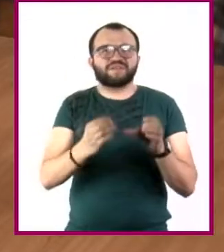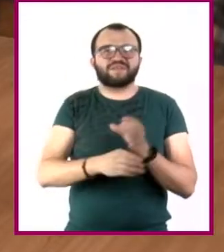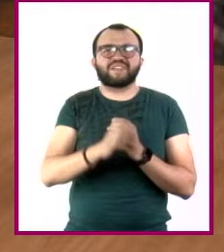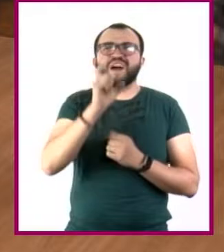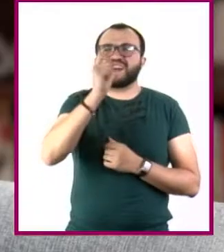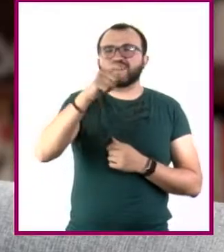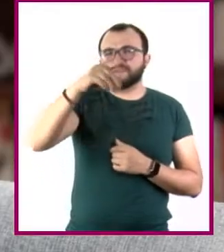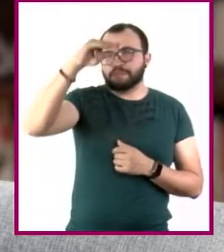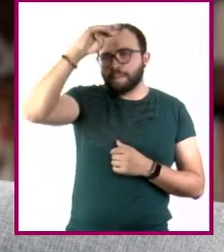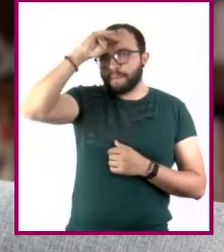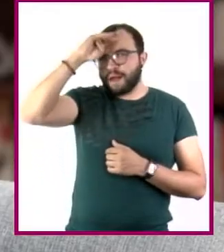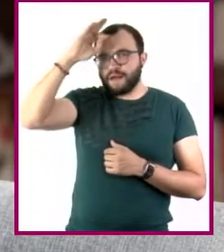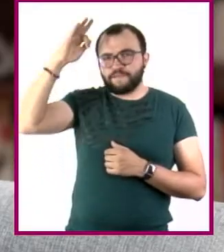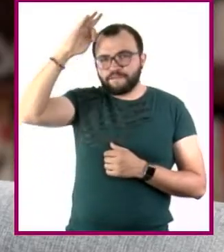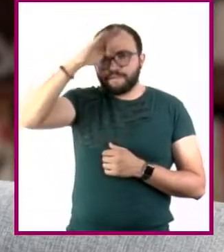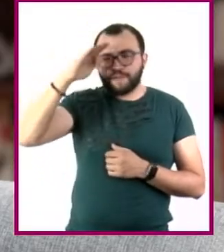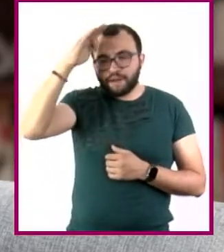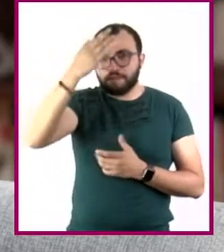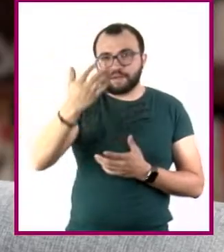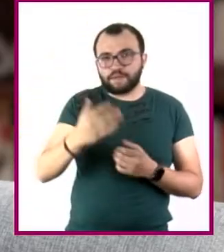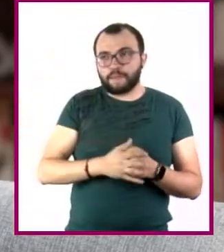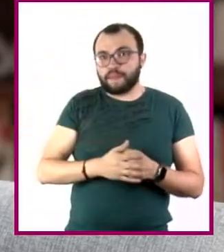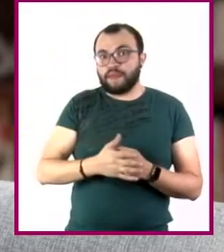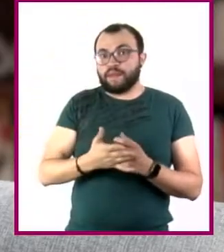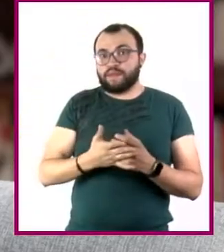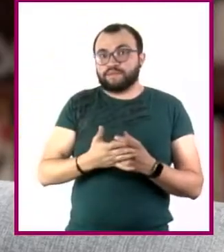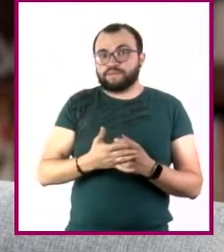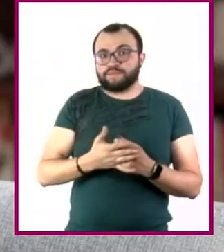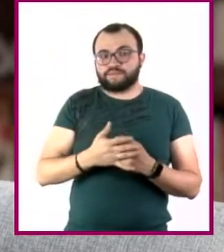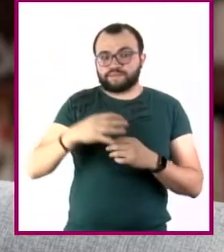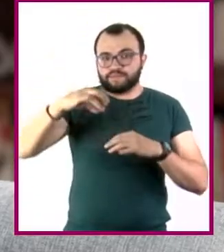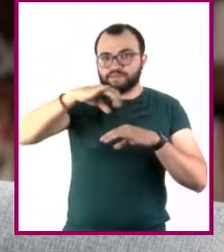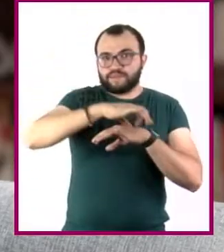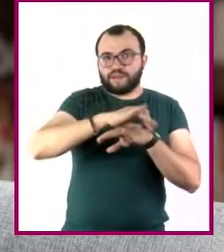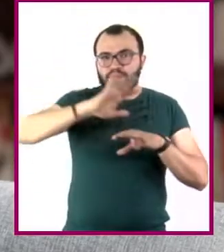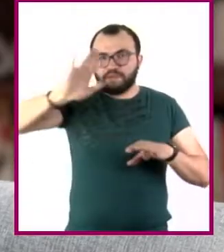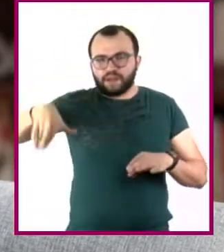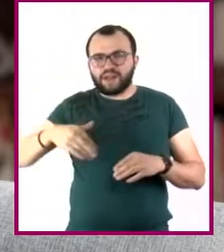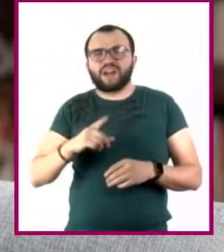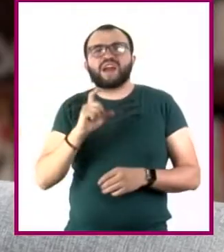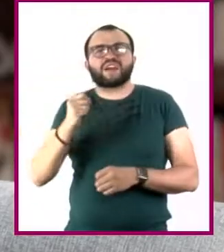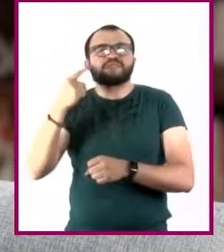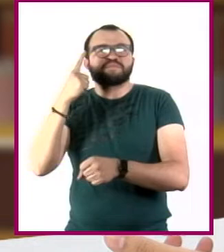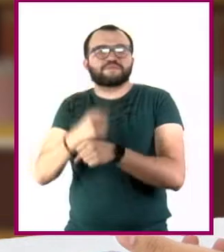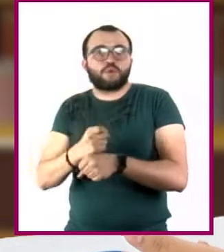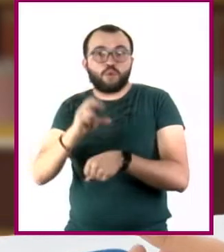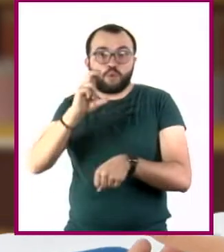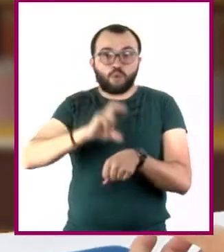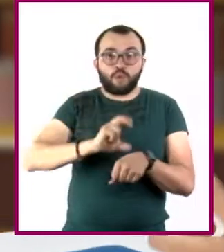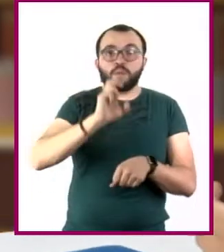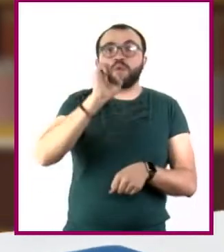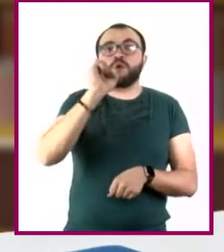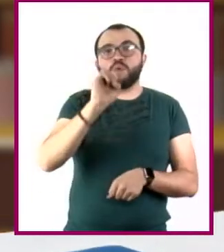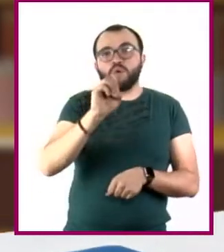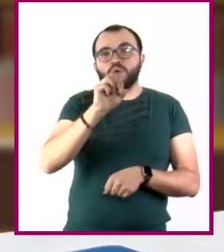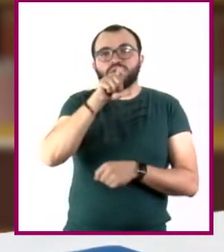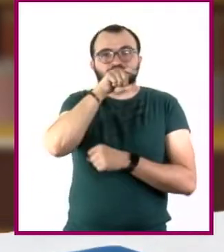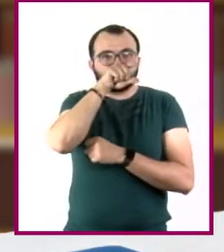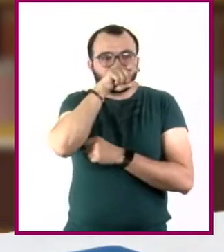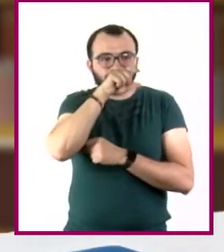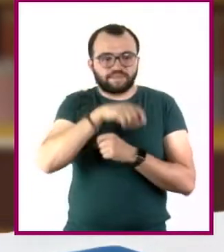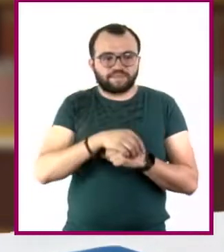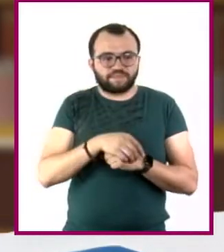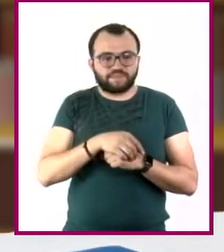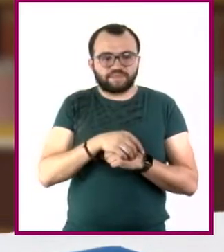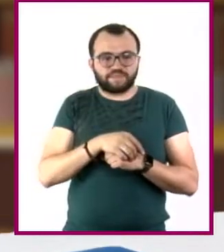en tu agenda? ¿La inmortalidad del cangrejo? ¿Qué fue primero, el huevo o la gallina? ¿Qué tiene? ¿No te